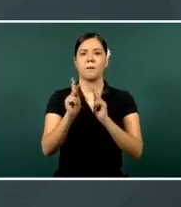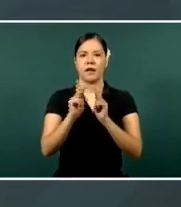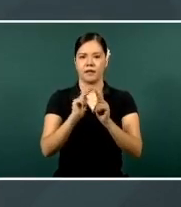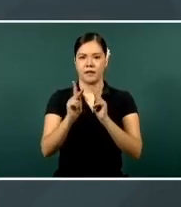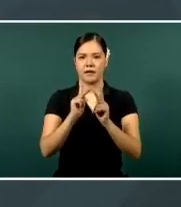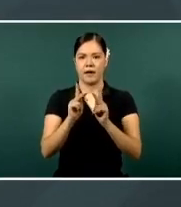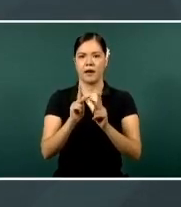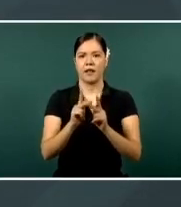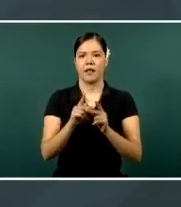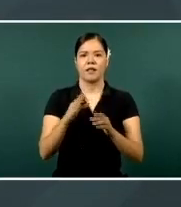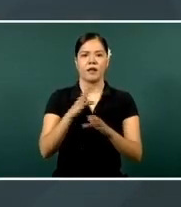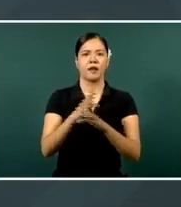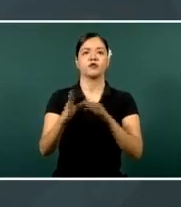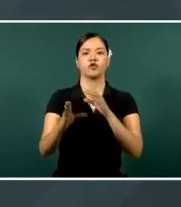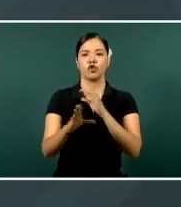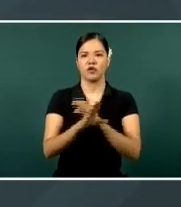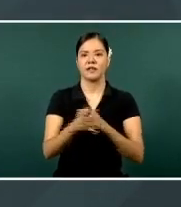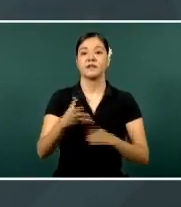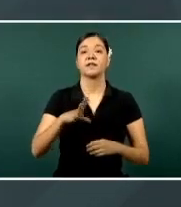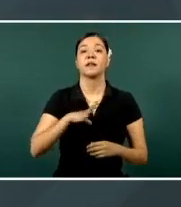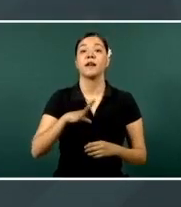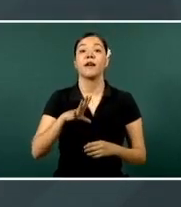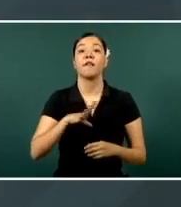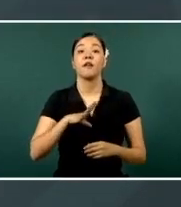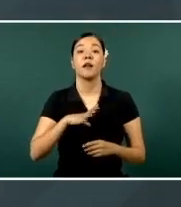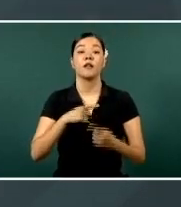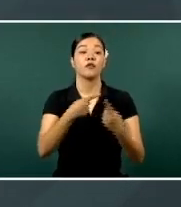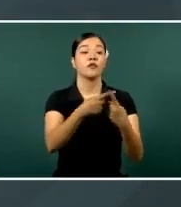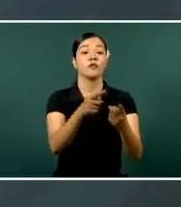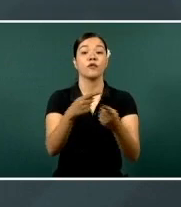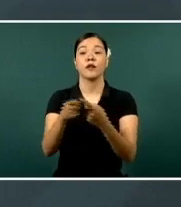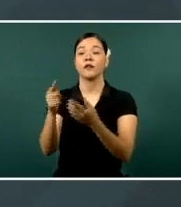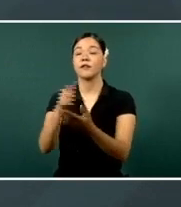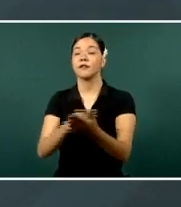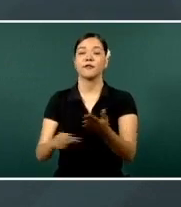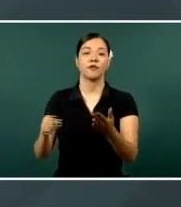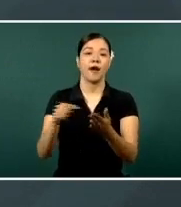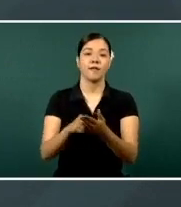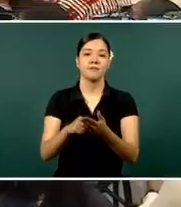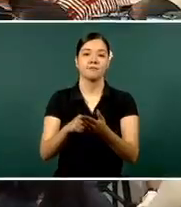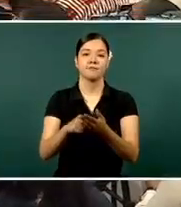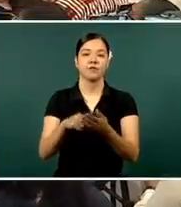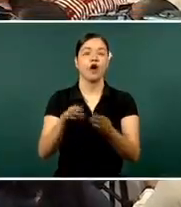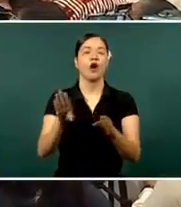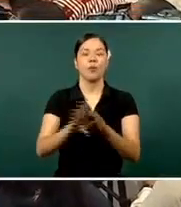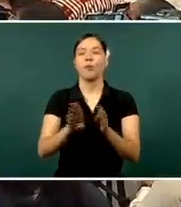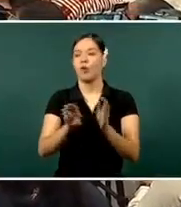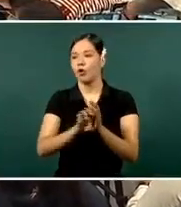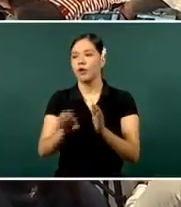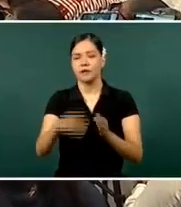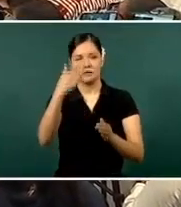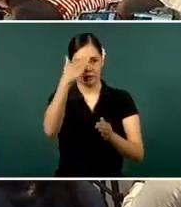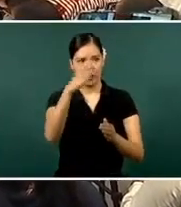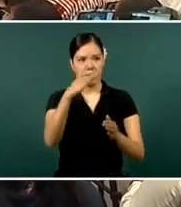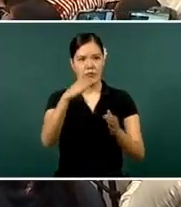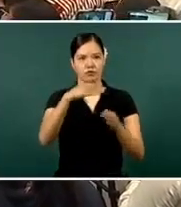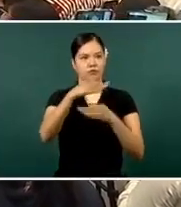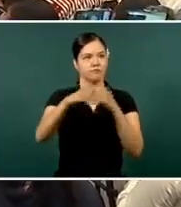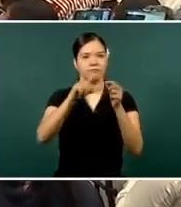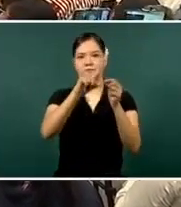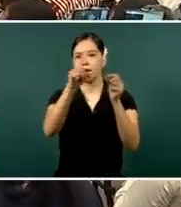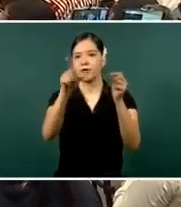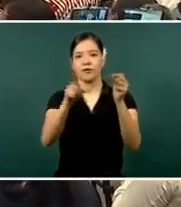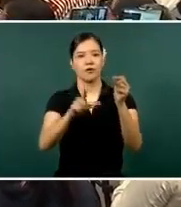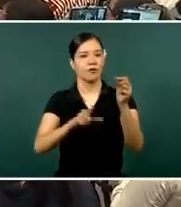nuestras comunidades. Todos sabemos que la riqueza de este país está justamente en las